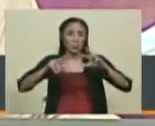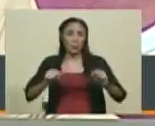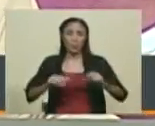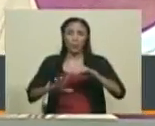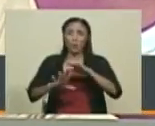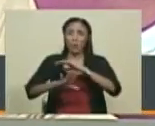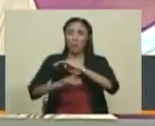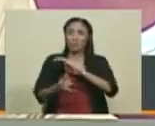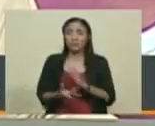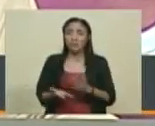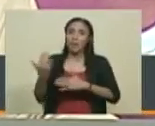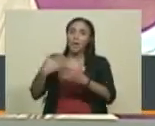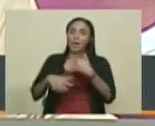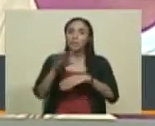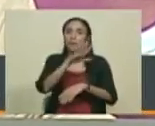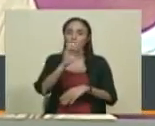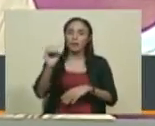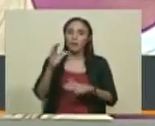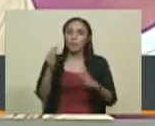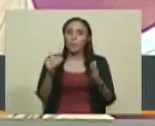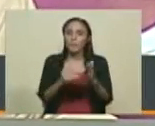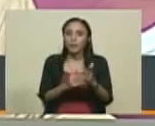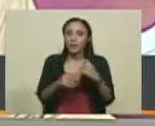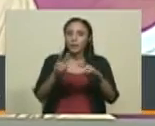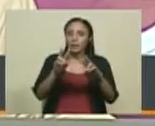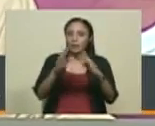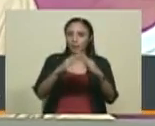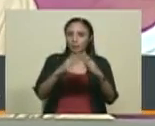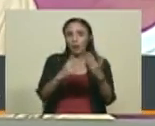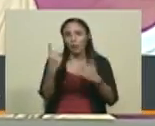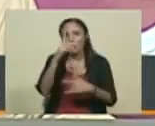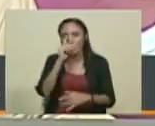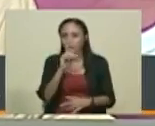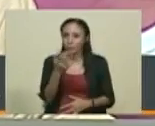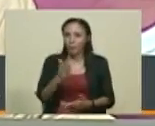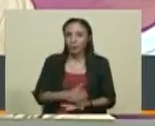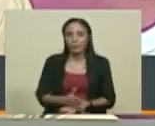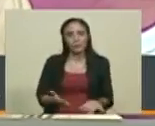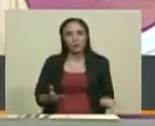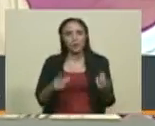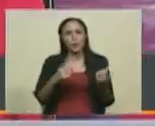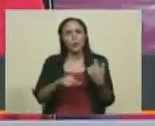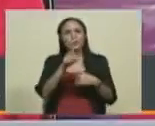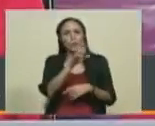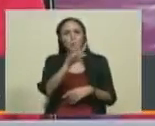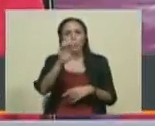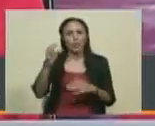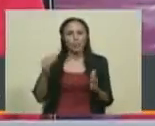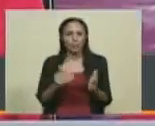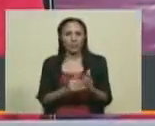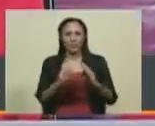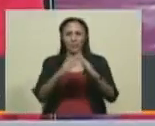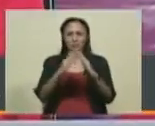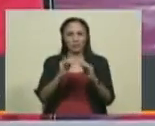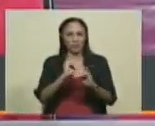La meta eran 500.000 viviendas un año y me dijeron no, podremos llegar a 140.000 si acaso. Con